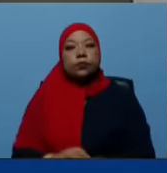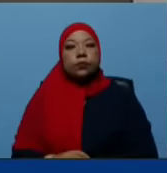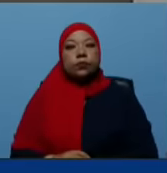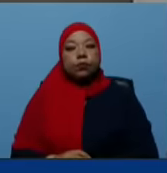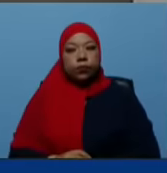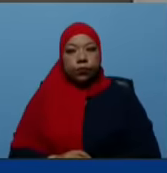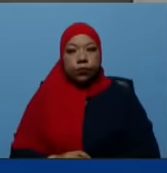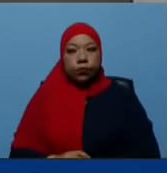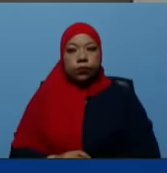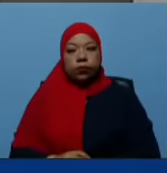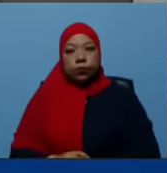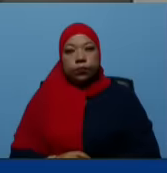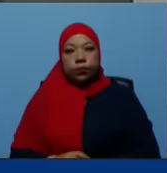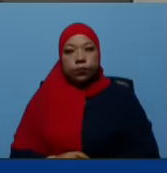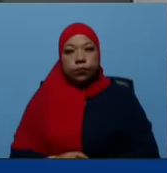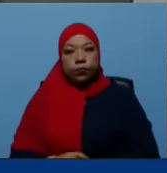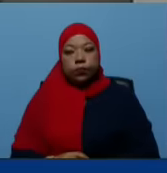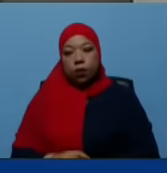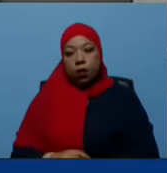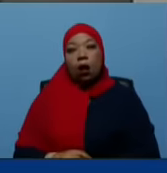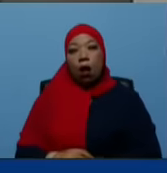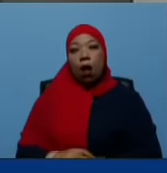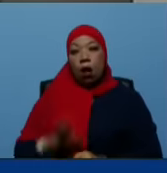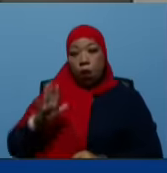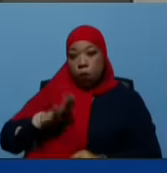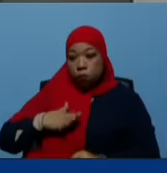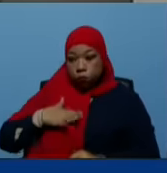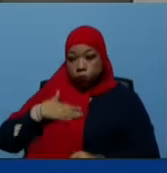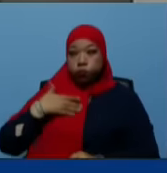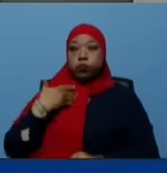para poder